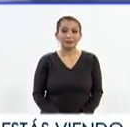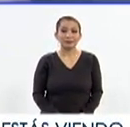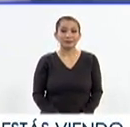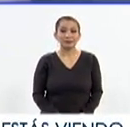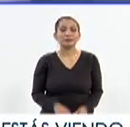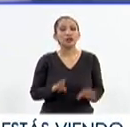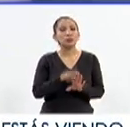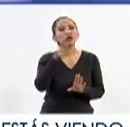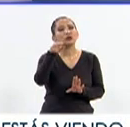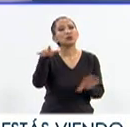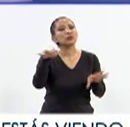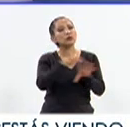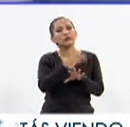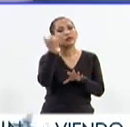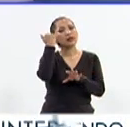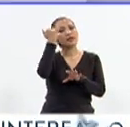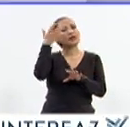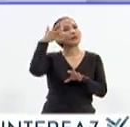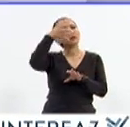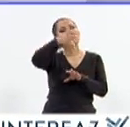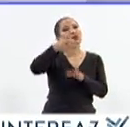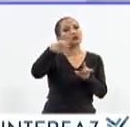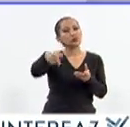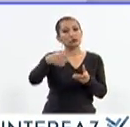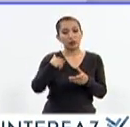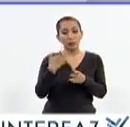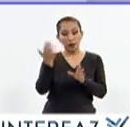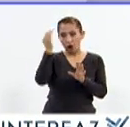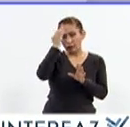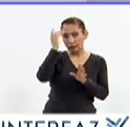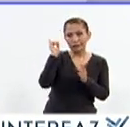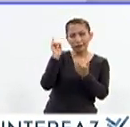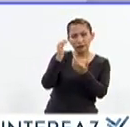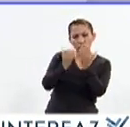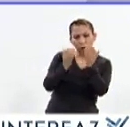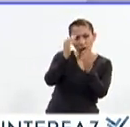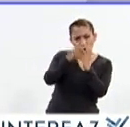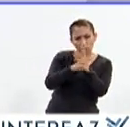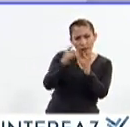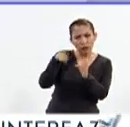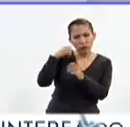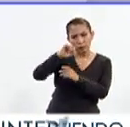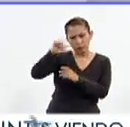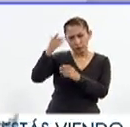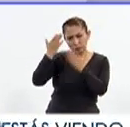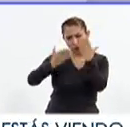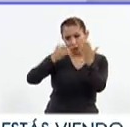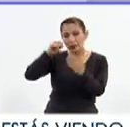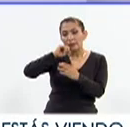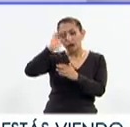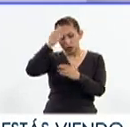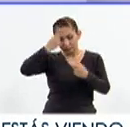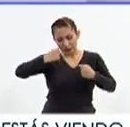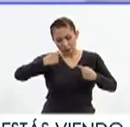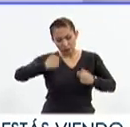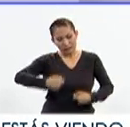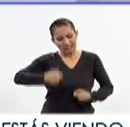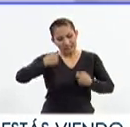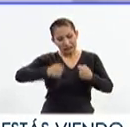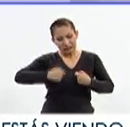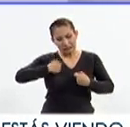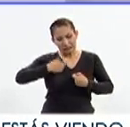¿Cómo es que cambió tu perspectiva de tu futuro? Me imagino que conociste muchas cosas no solo de tu profesión, sino también te conociste a ti